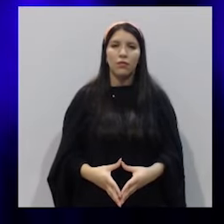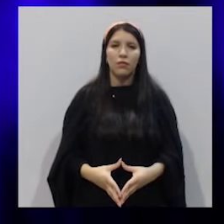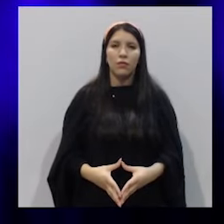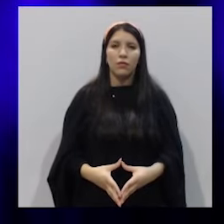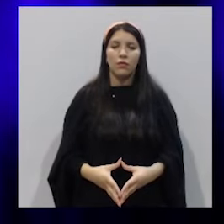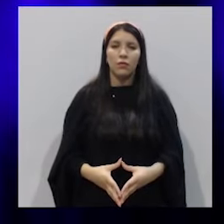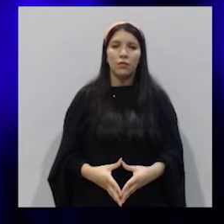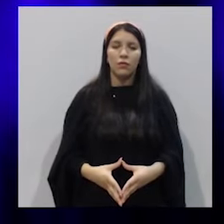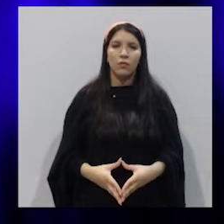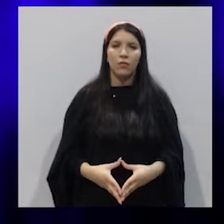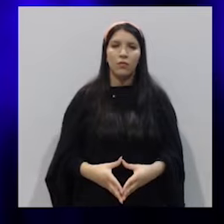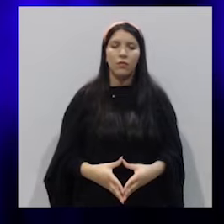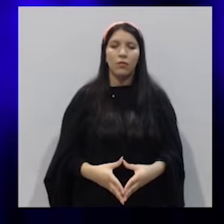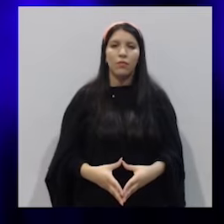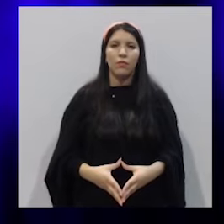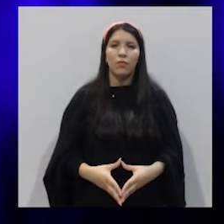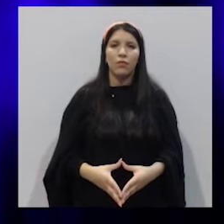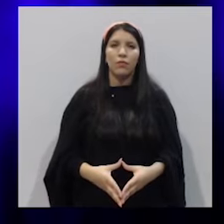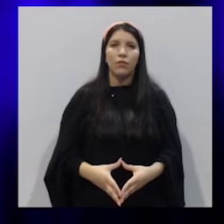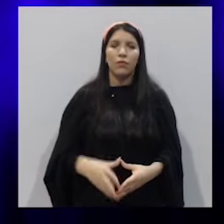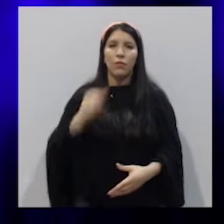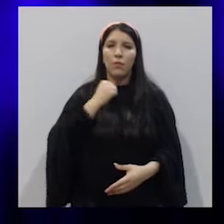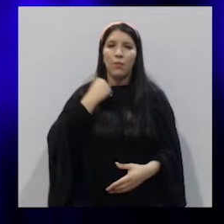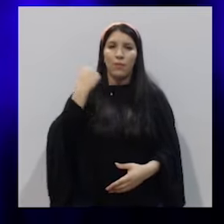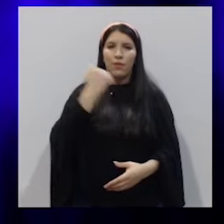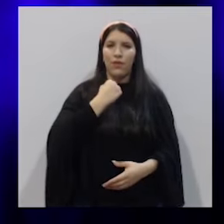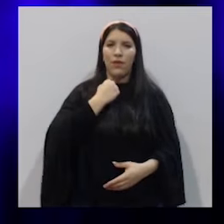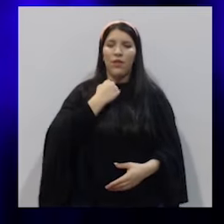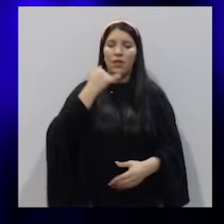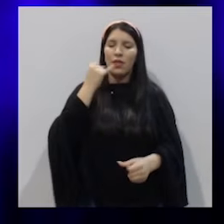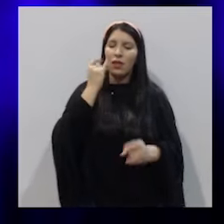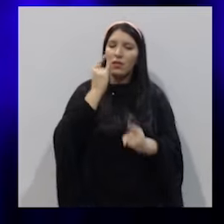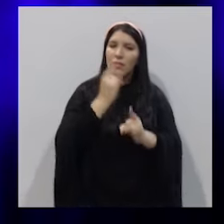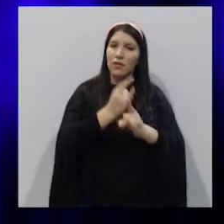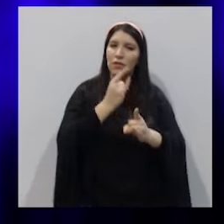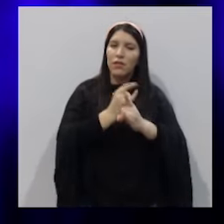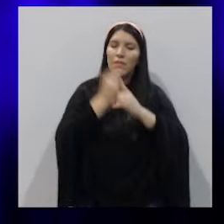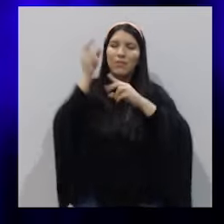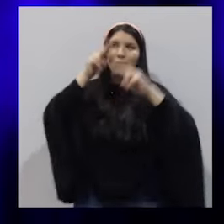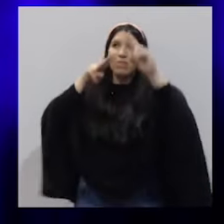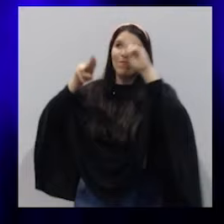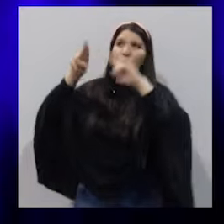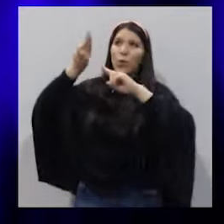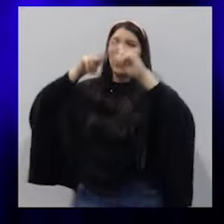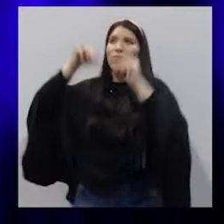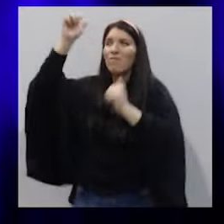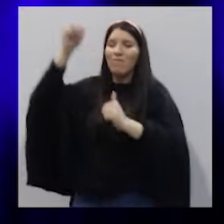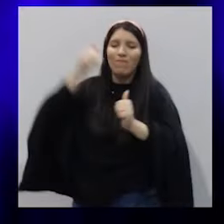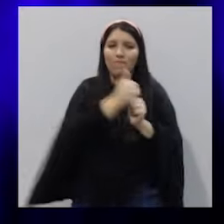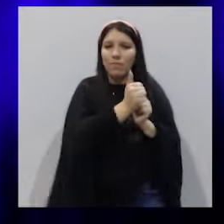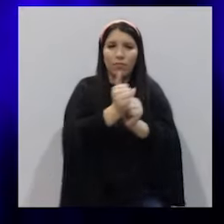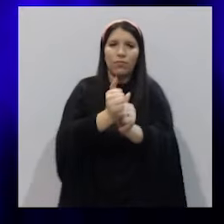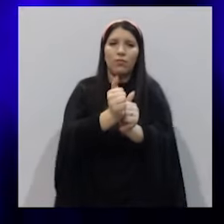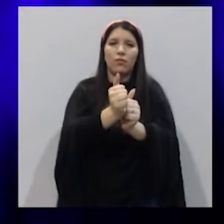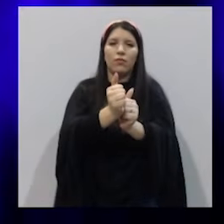dirección del señor y dios nos va a guiar a toda verdad siempre las promesas de dios